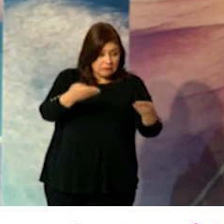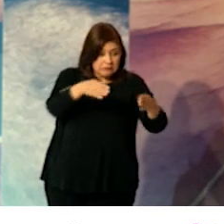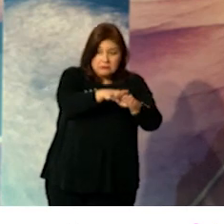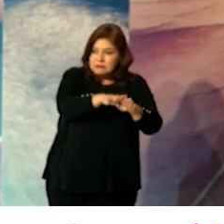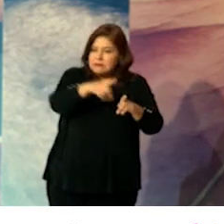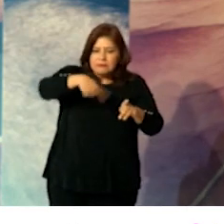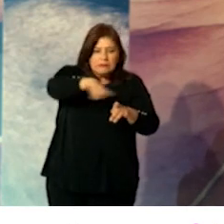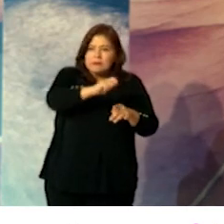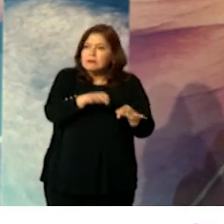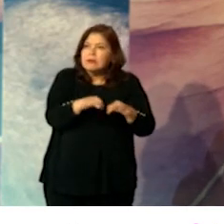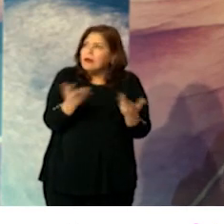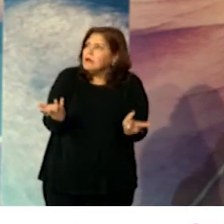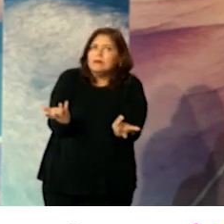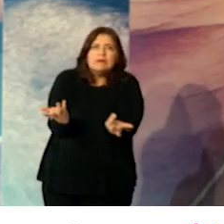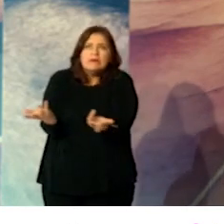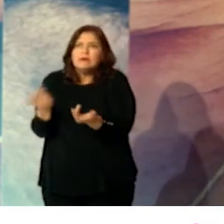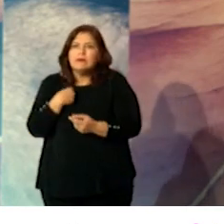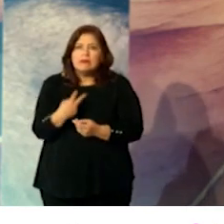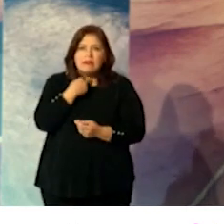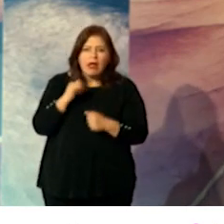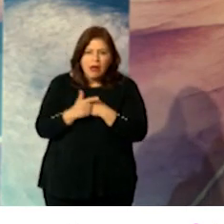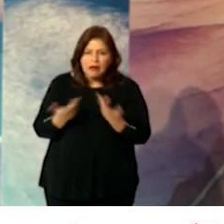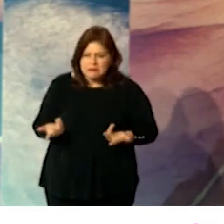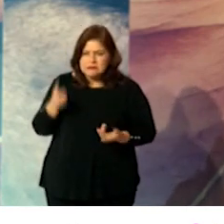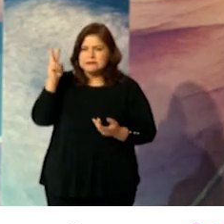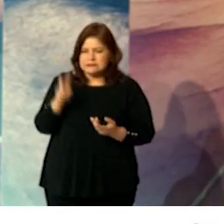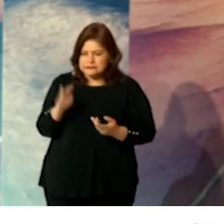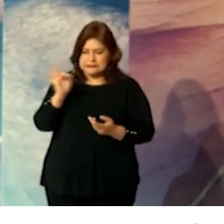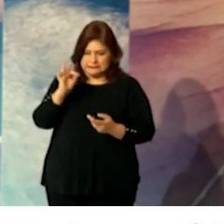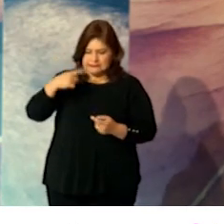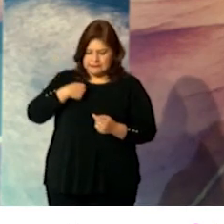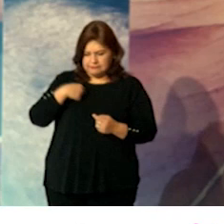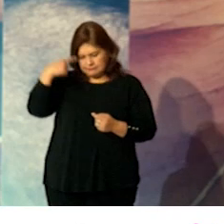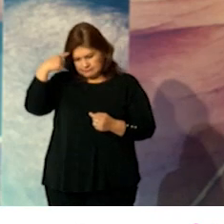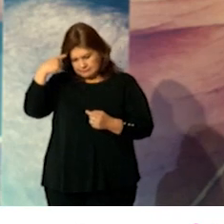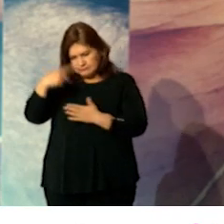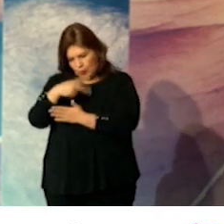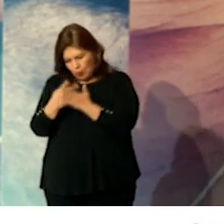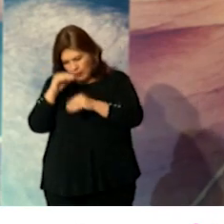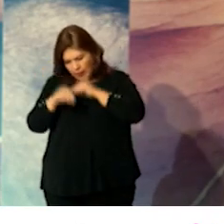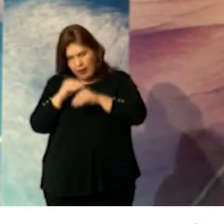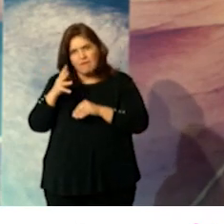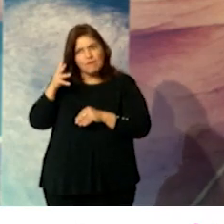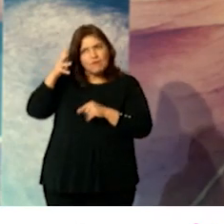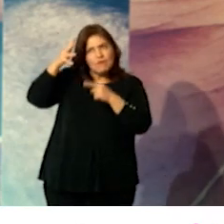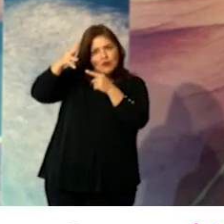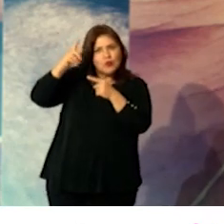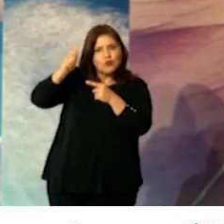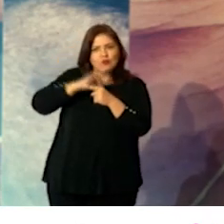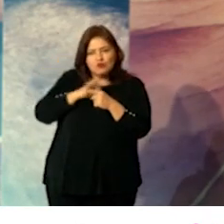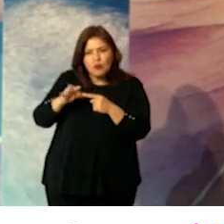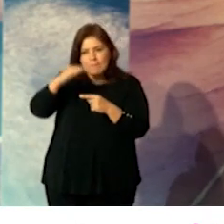para otro se quedan sin trabajo. O sea, cuando tienes la capacidad de desarrollar un plan a futuro que realmente piense en